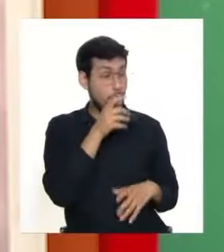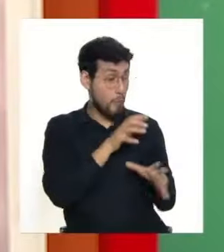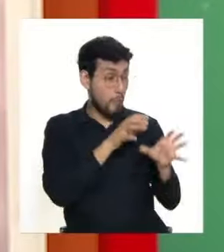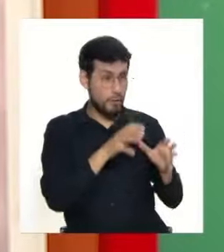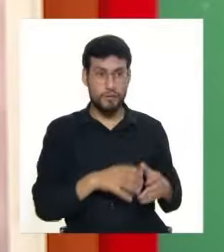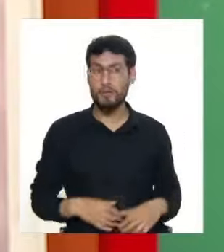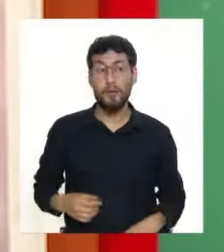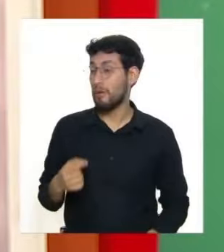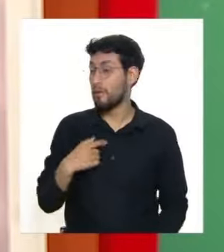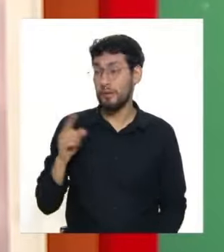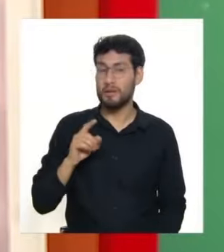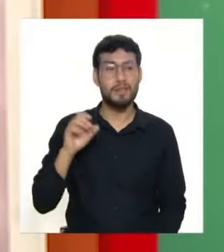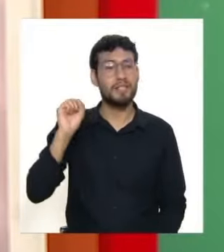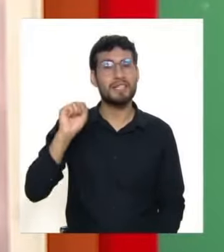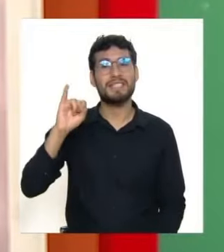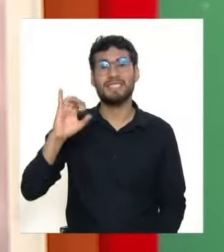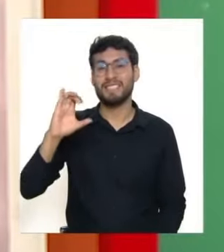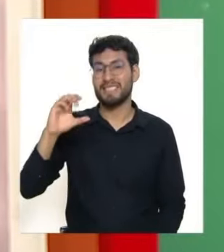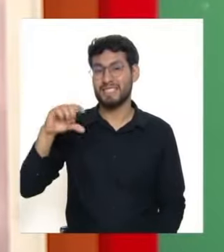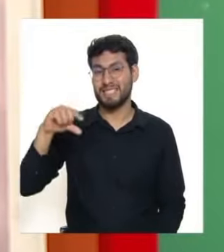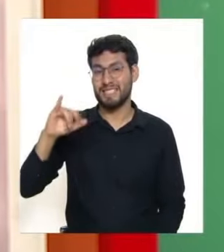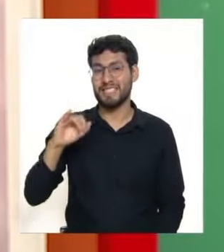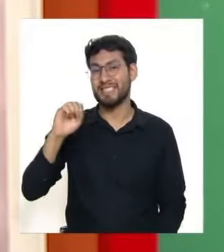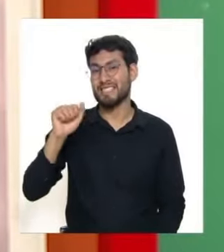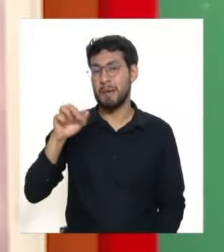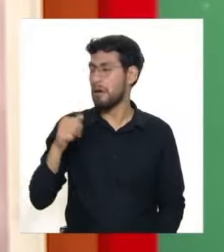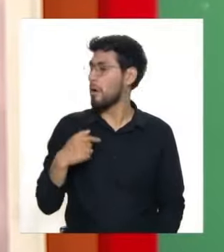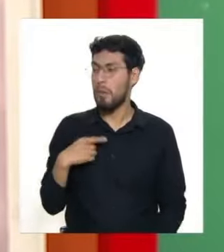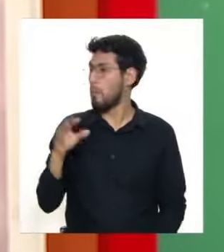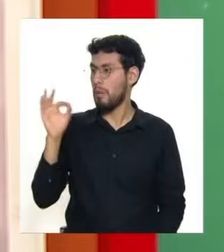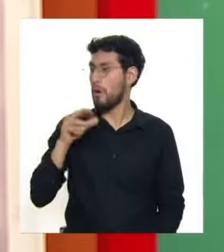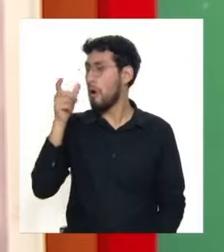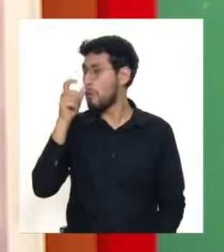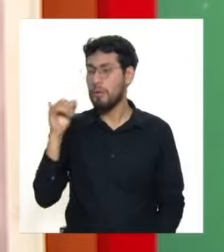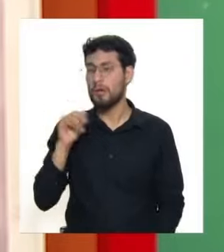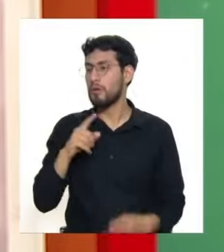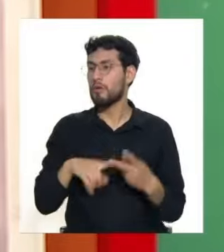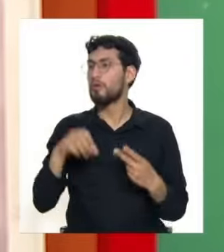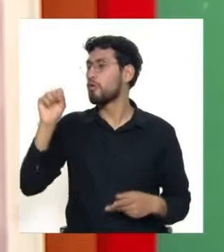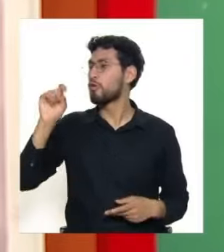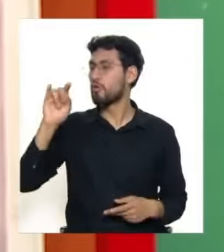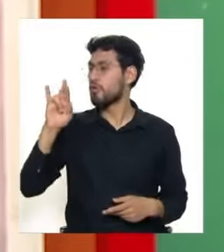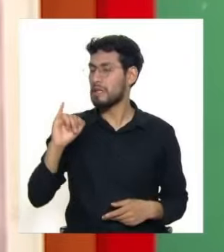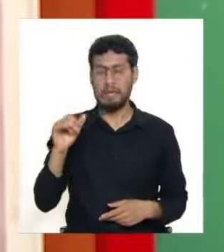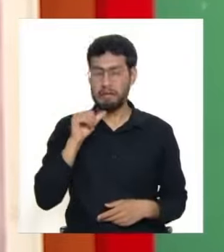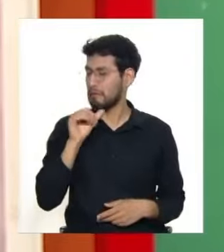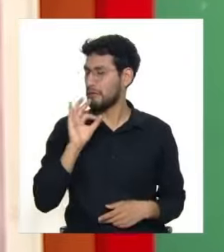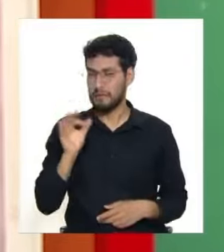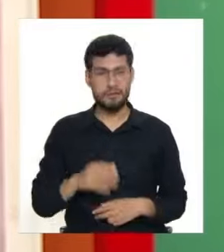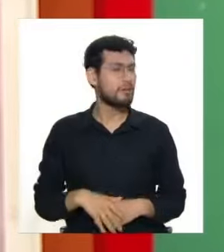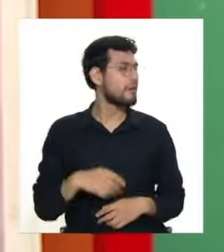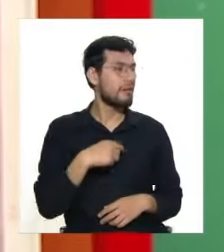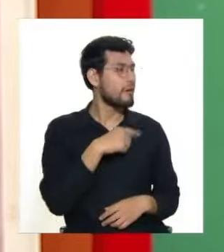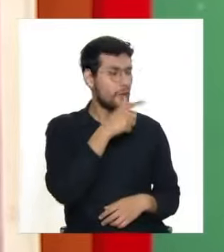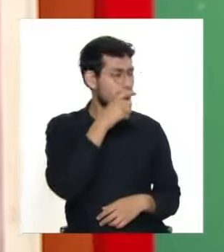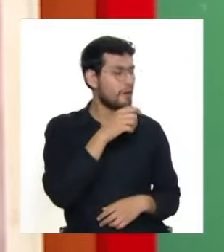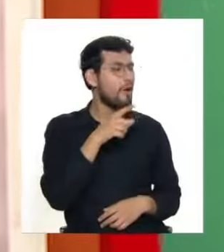¿La hormiga potona? No, nunca. Psiquizapa. Sí, yo nunca he comido, por ejemplo, ni hormiga. Yo sí. Suri.